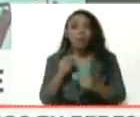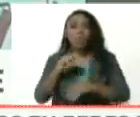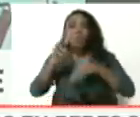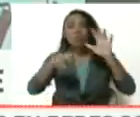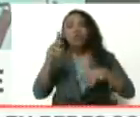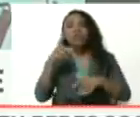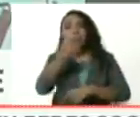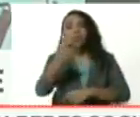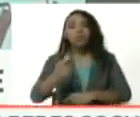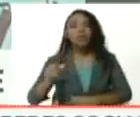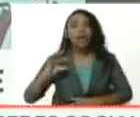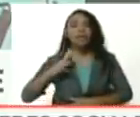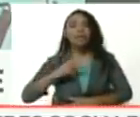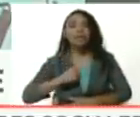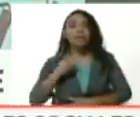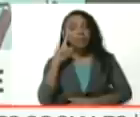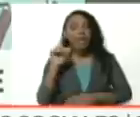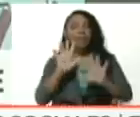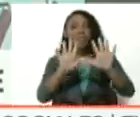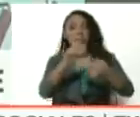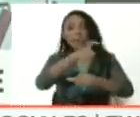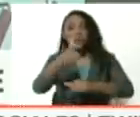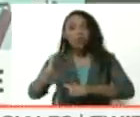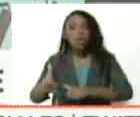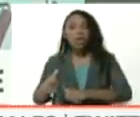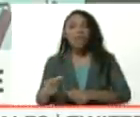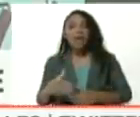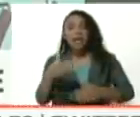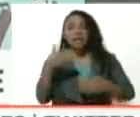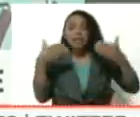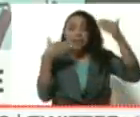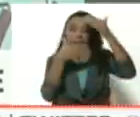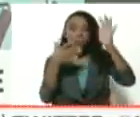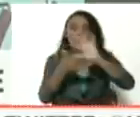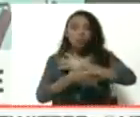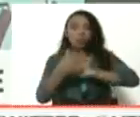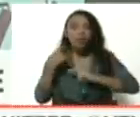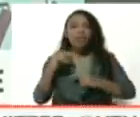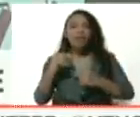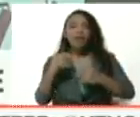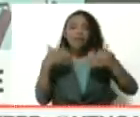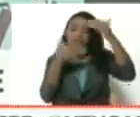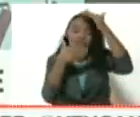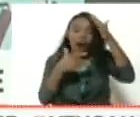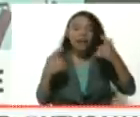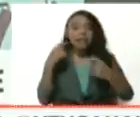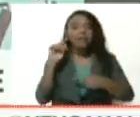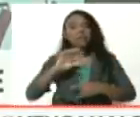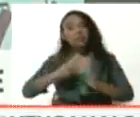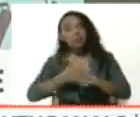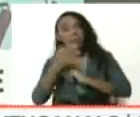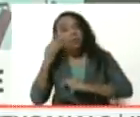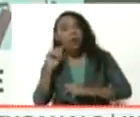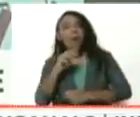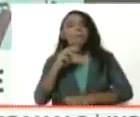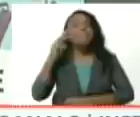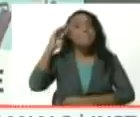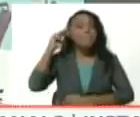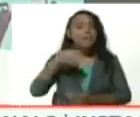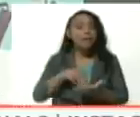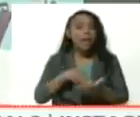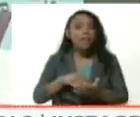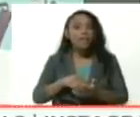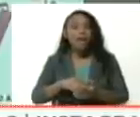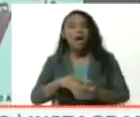6 CPC, 10 personas del SEBIN, 12 personas del FAES, Poli Miranda, 9 personas, Corpoelec,